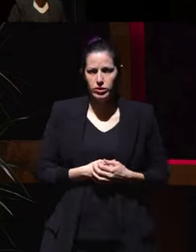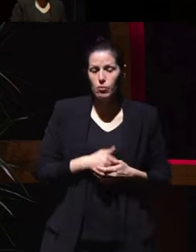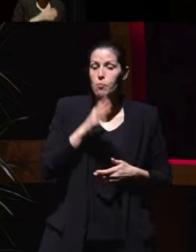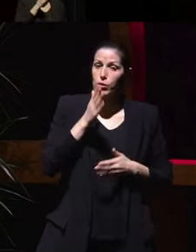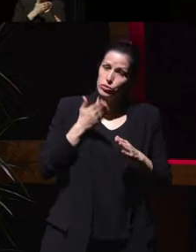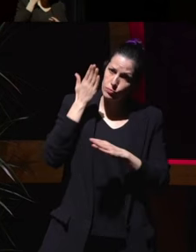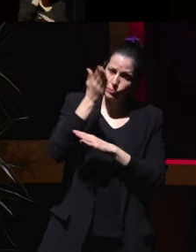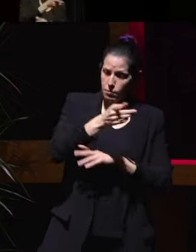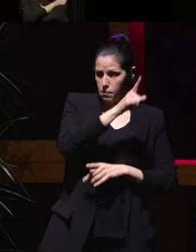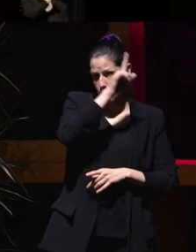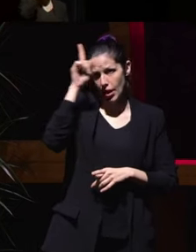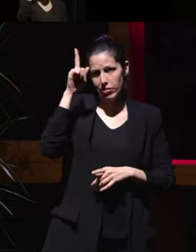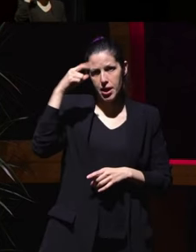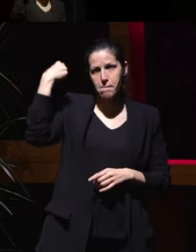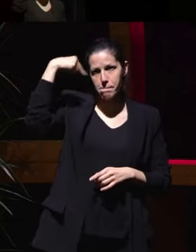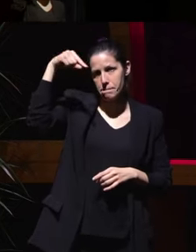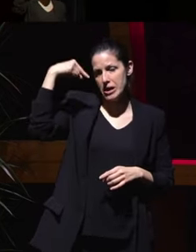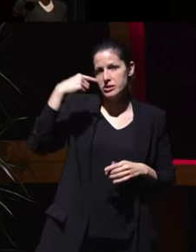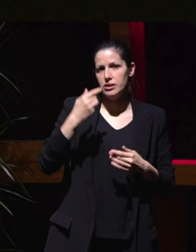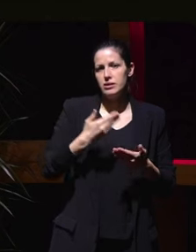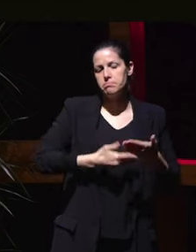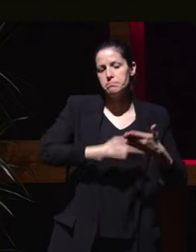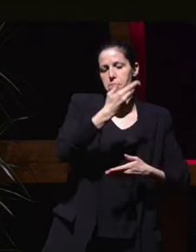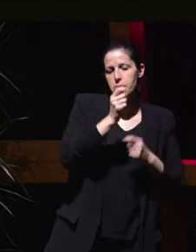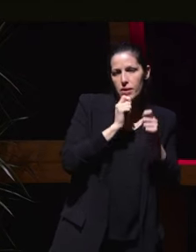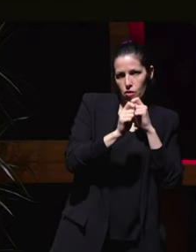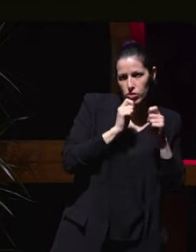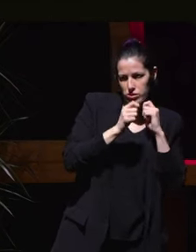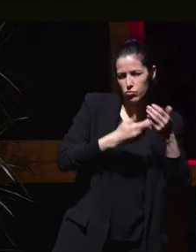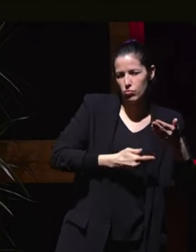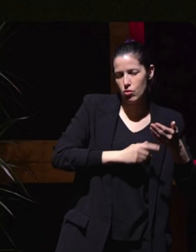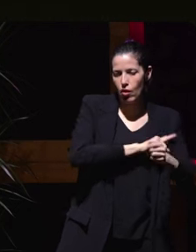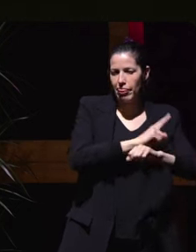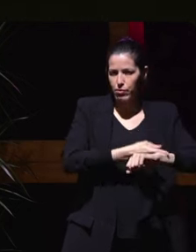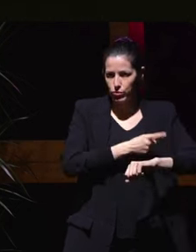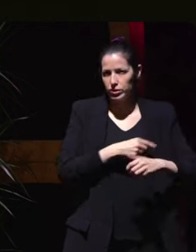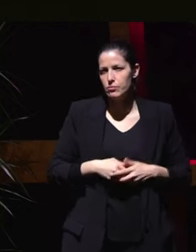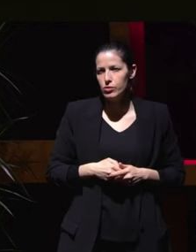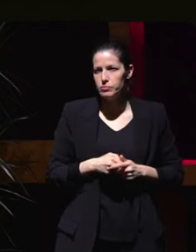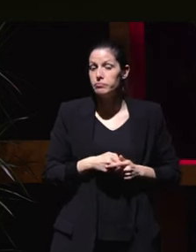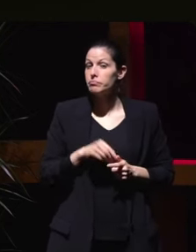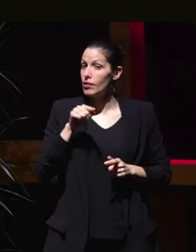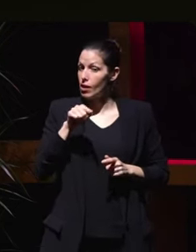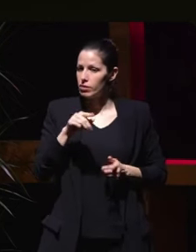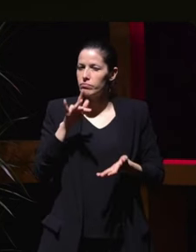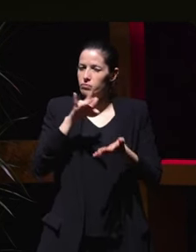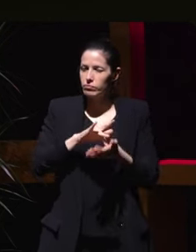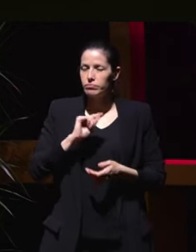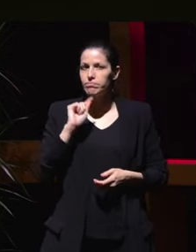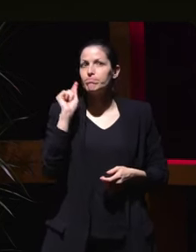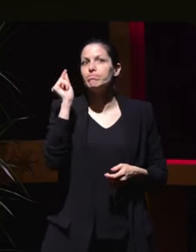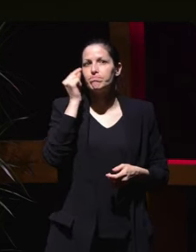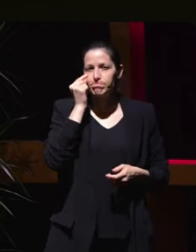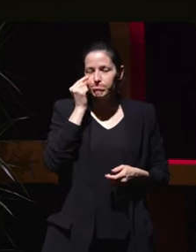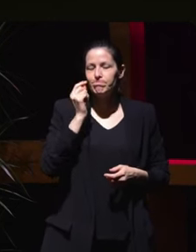máster en jornalismo deportivo, no que ya de entrada nos decantamos de que por qué está reducido o mundo